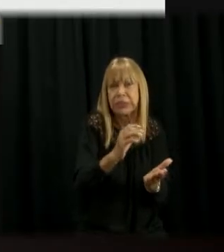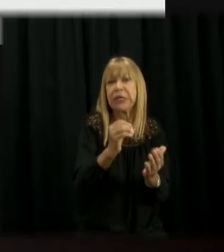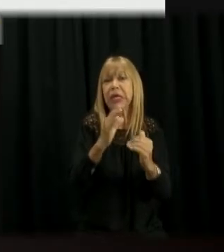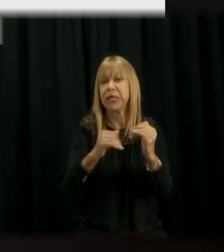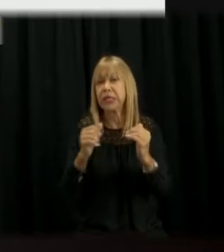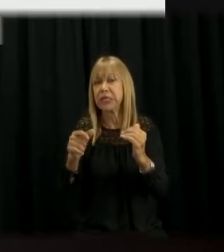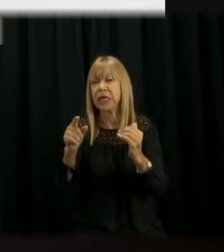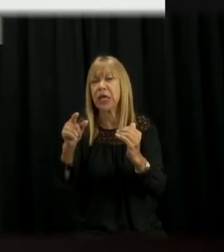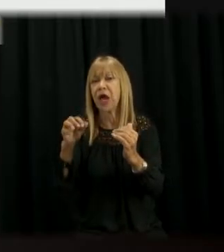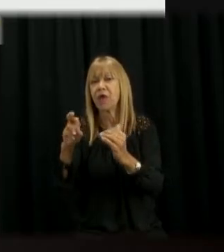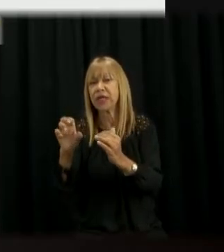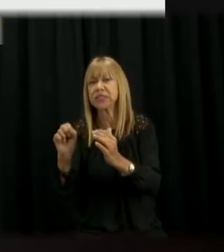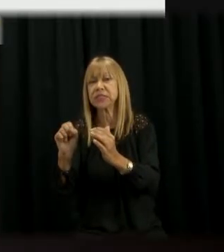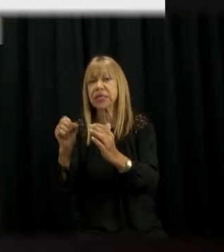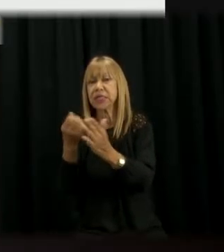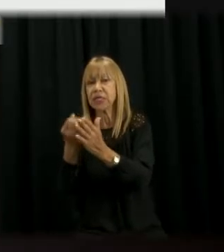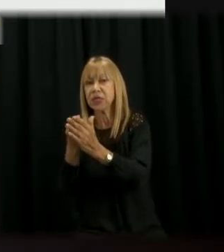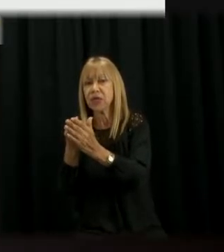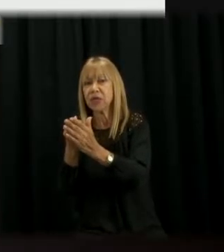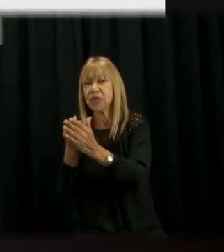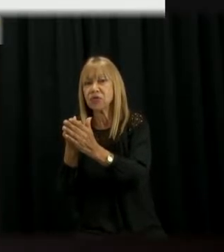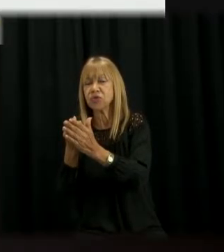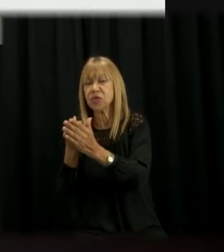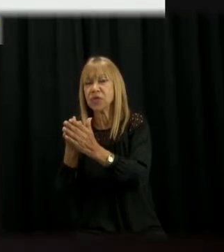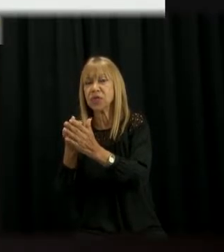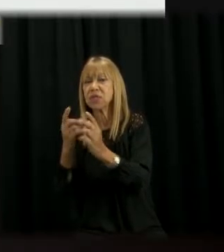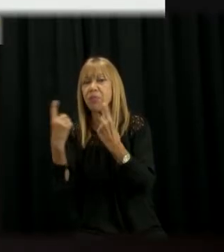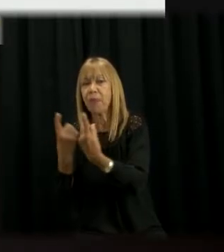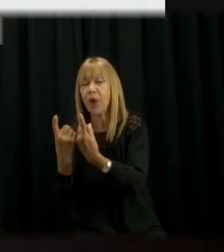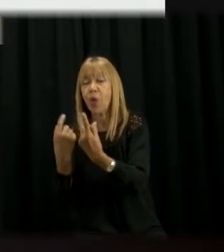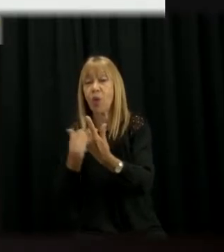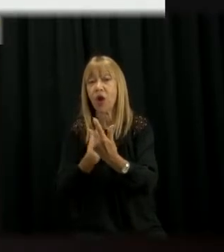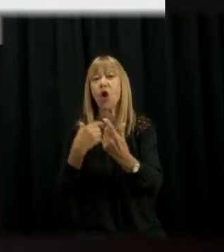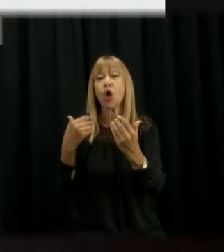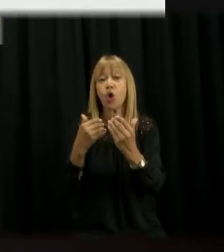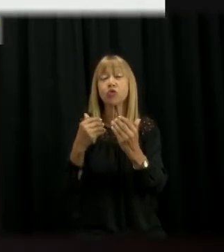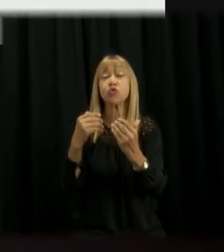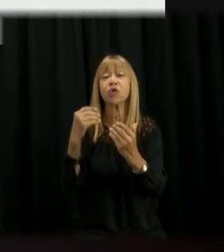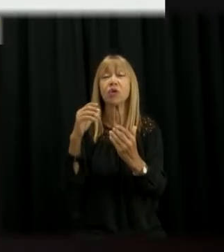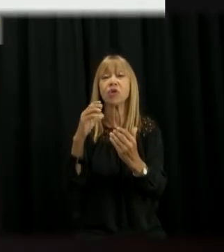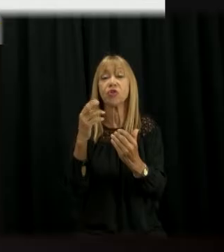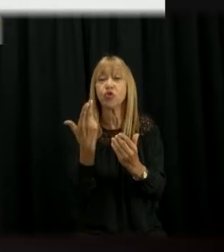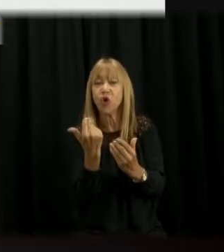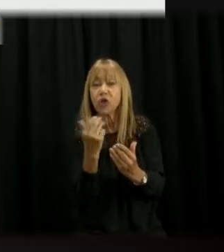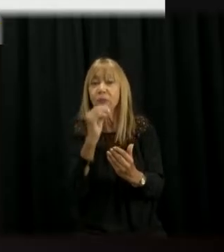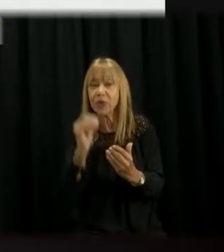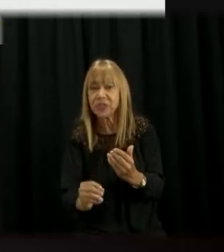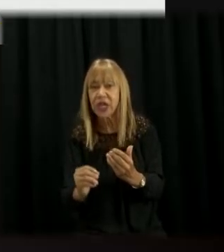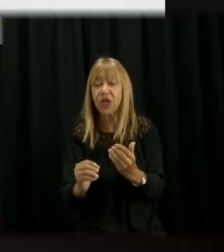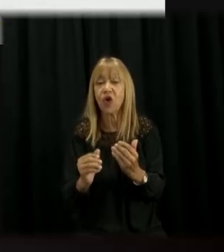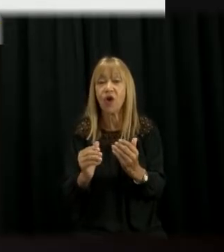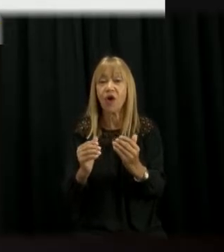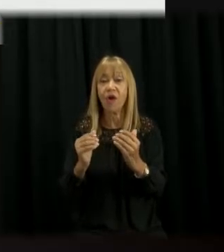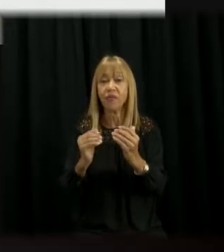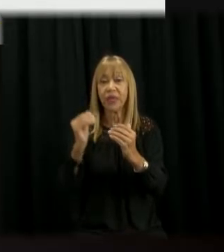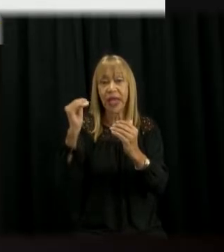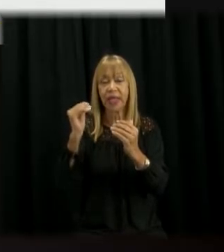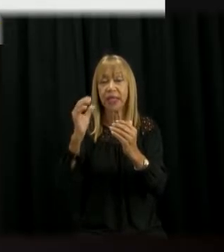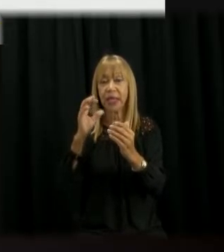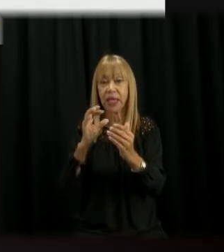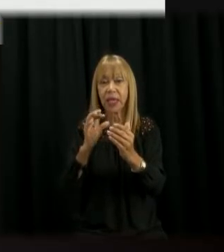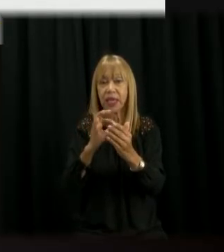todavía dentro del Departamento de Hacienda. Solamente tenemos 12-13%